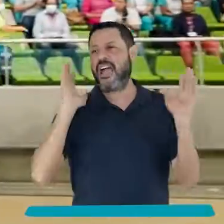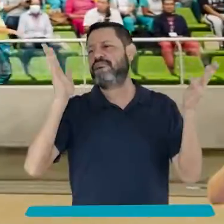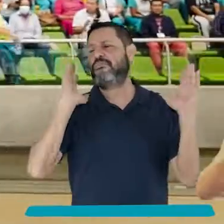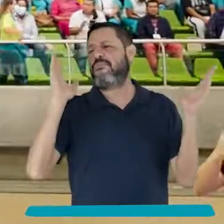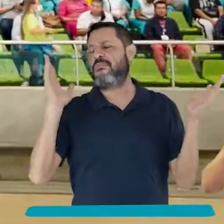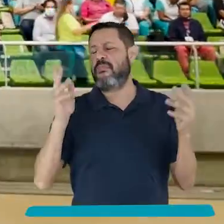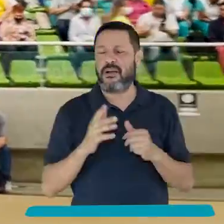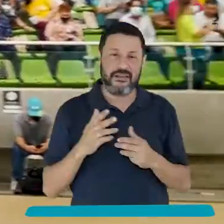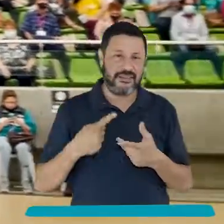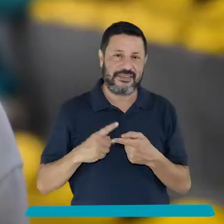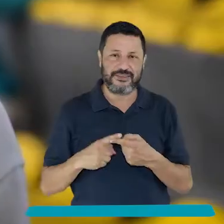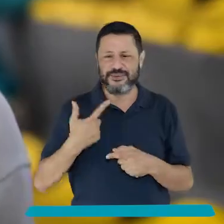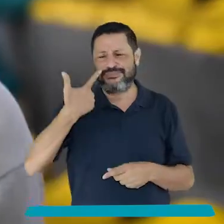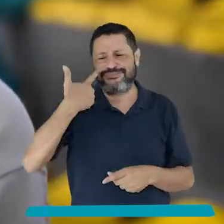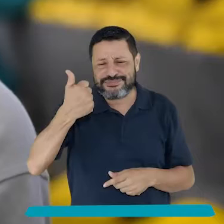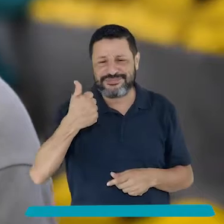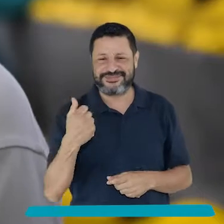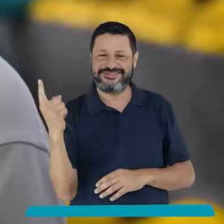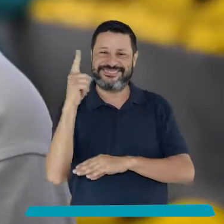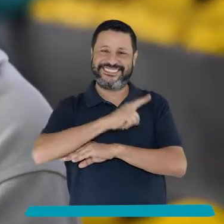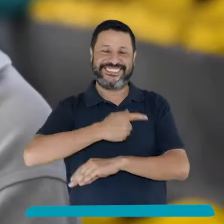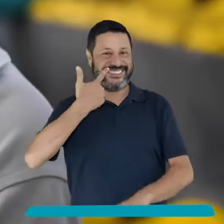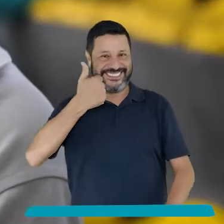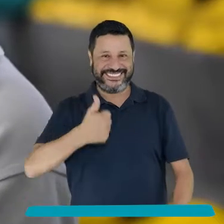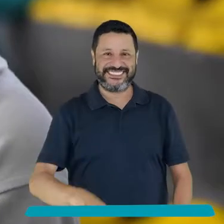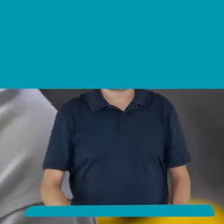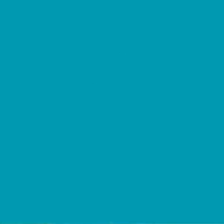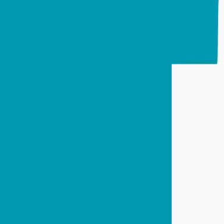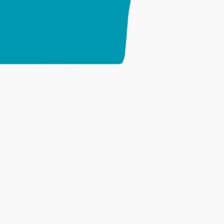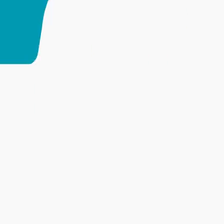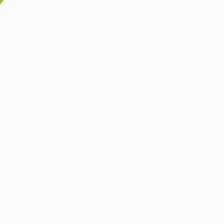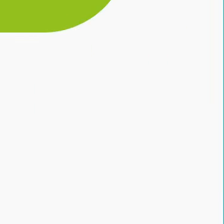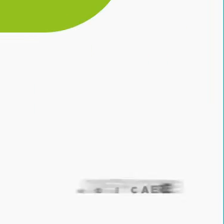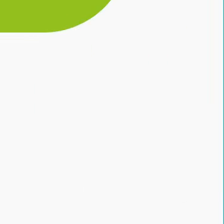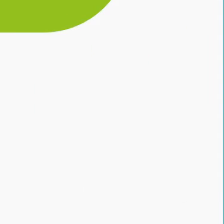juegos, tertulias y la pasamos súper.